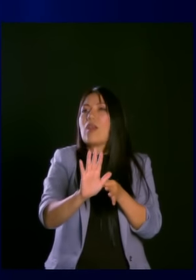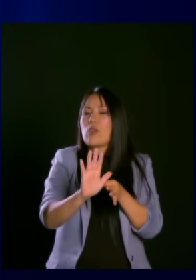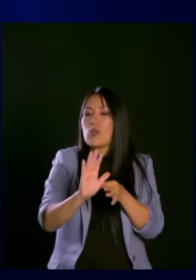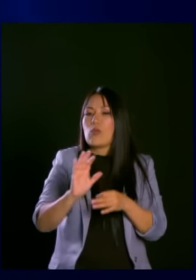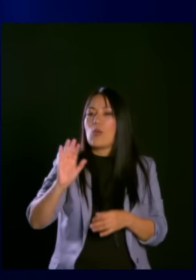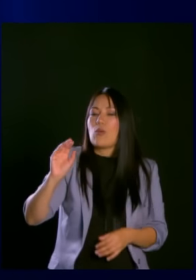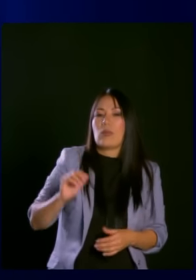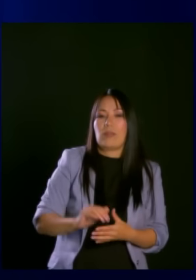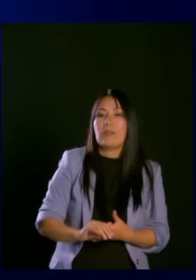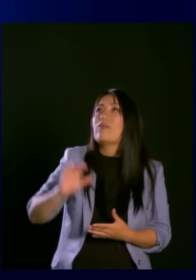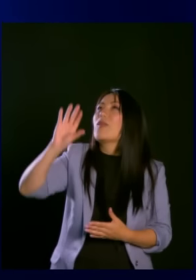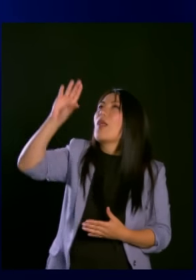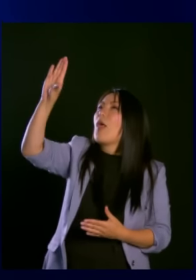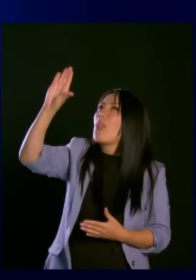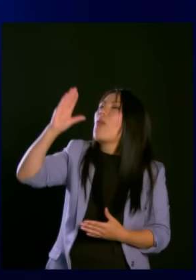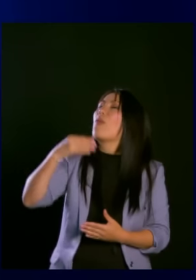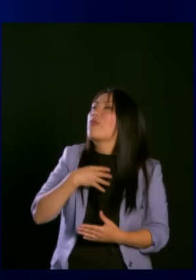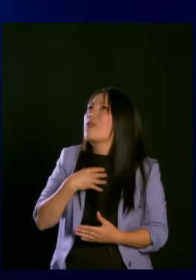tan interesante,